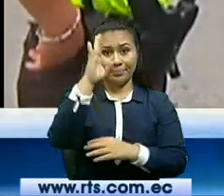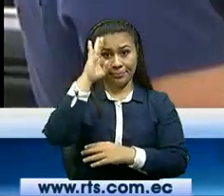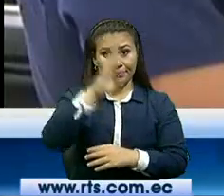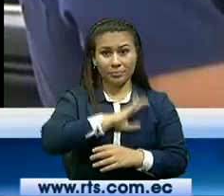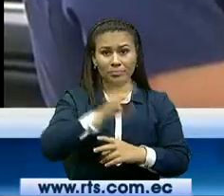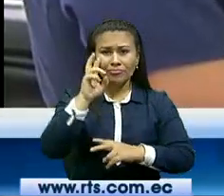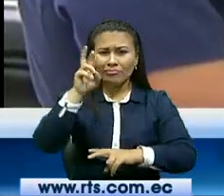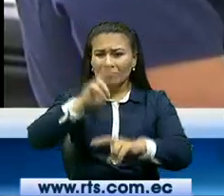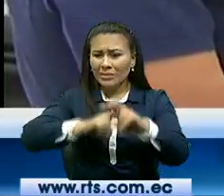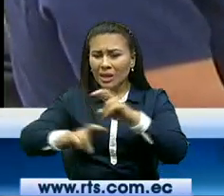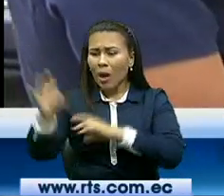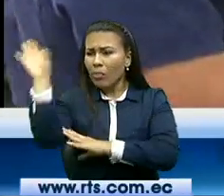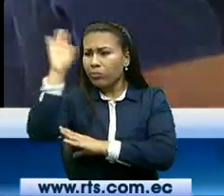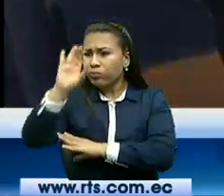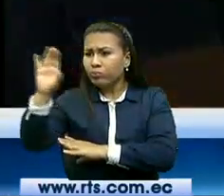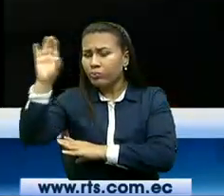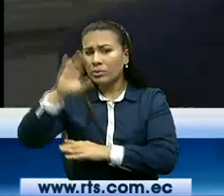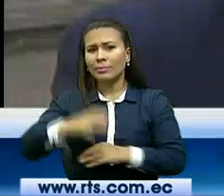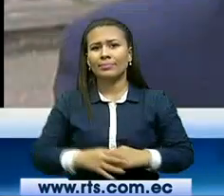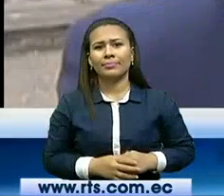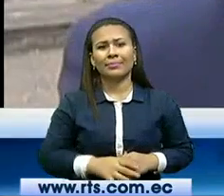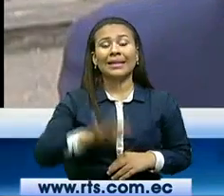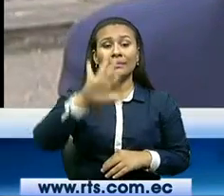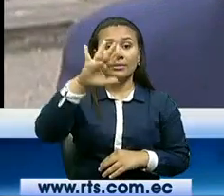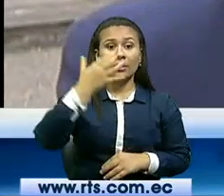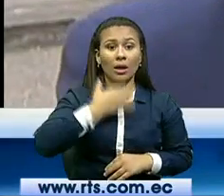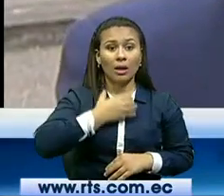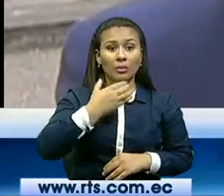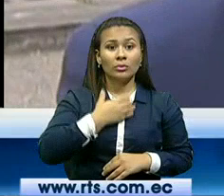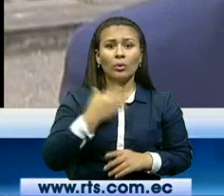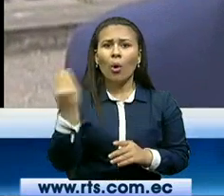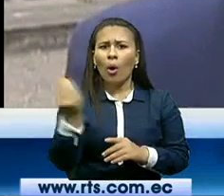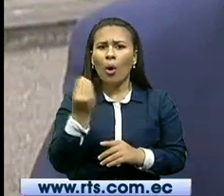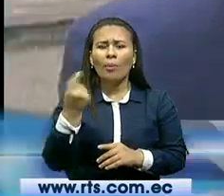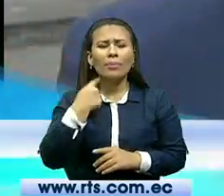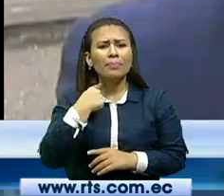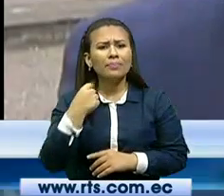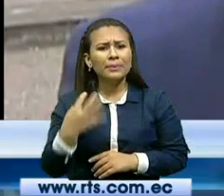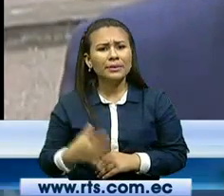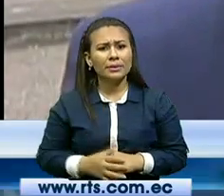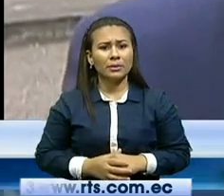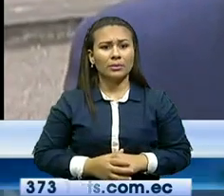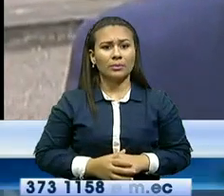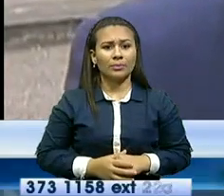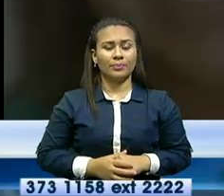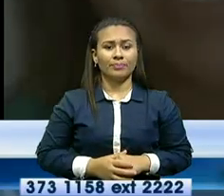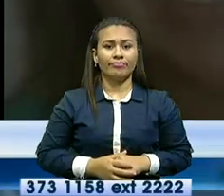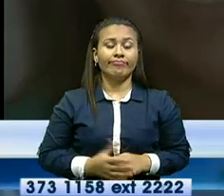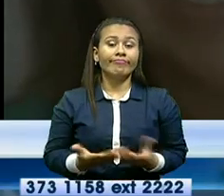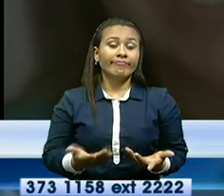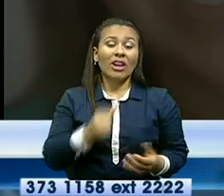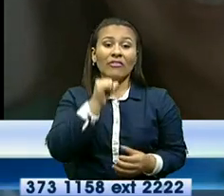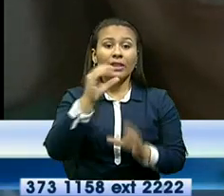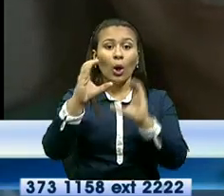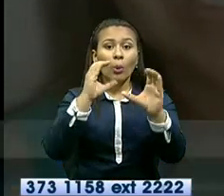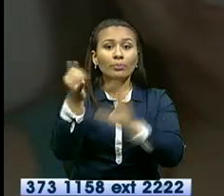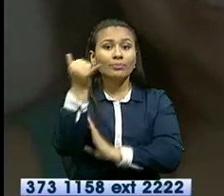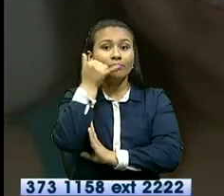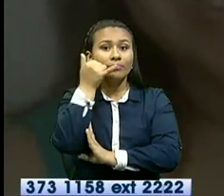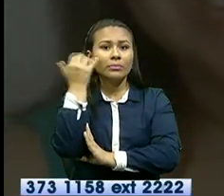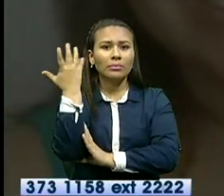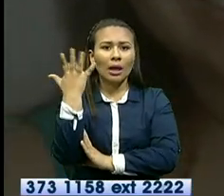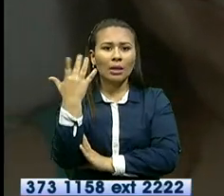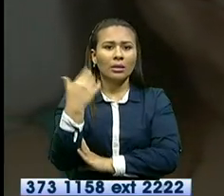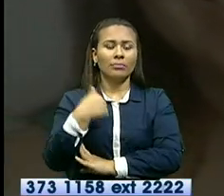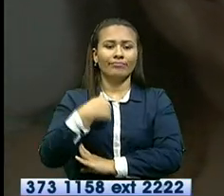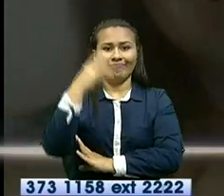DINASED está en su búsqueda. Que el 5 de agosto el joven está desaparecido y no da ningún tipo de comunicación. Actualmente lo que consta es